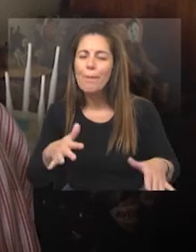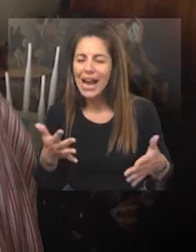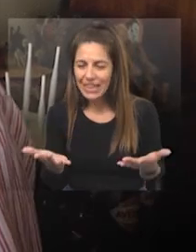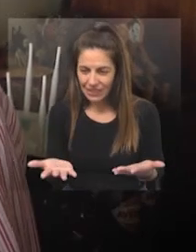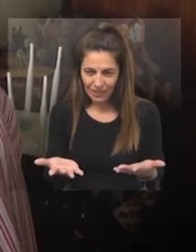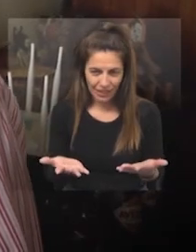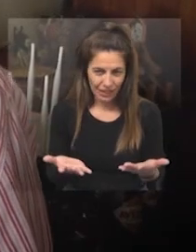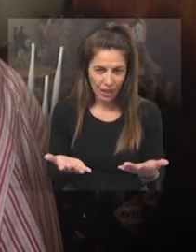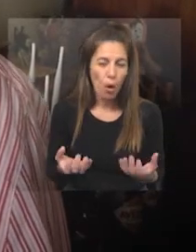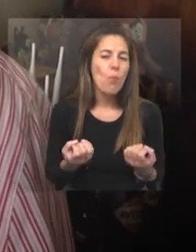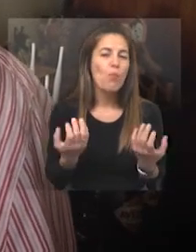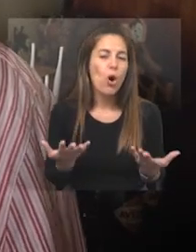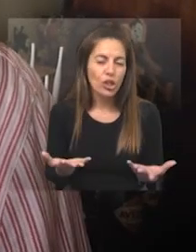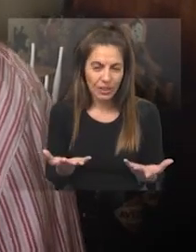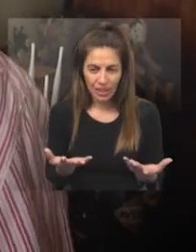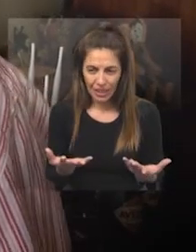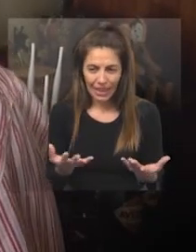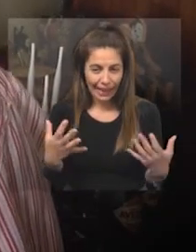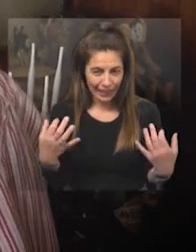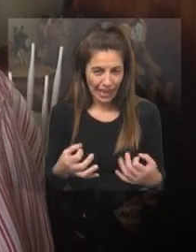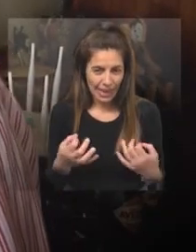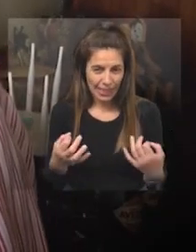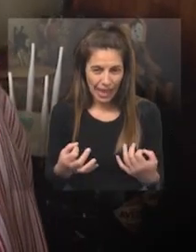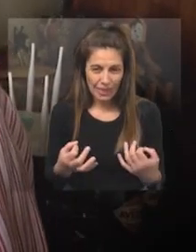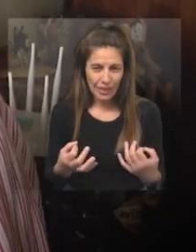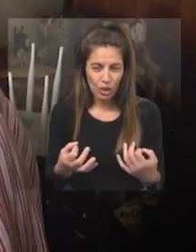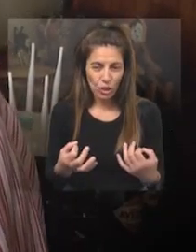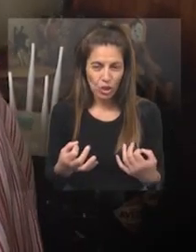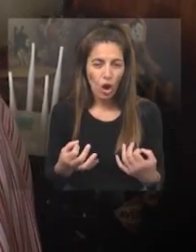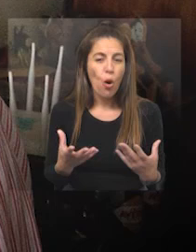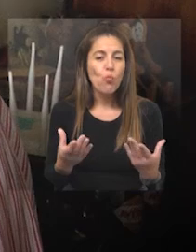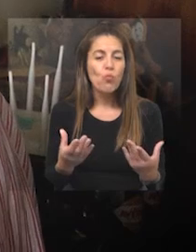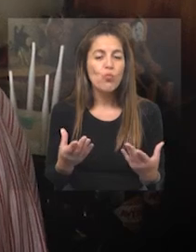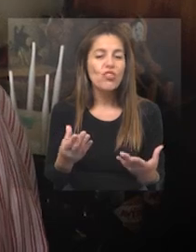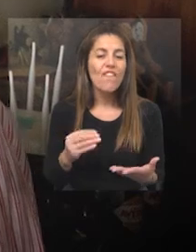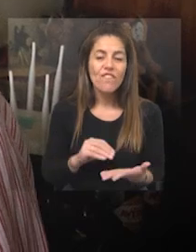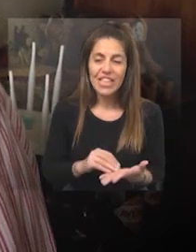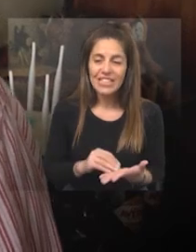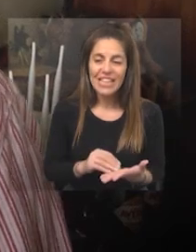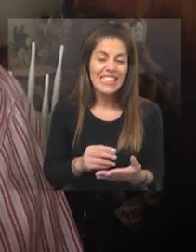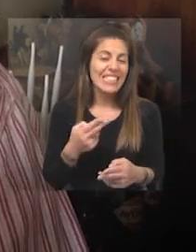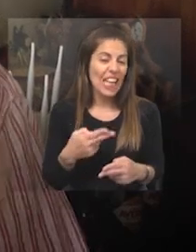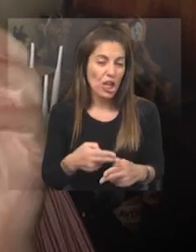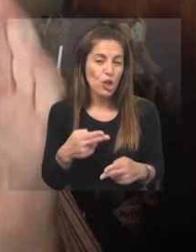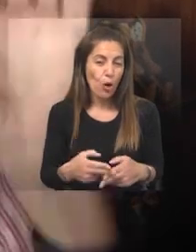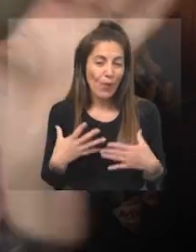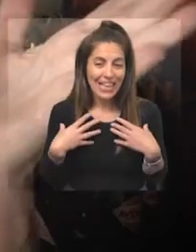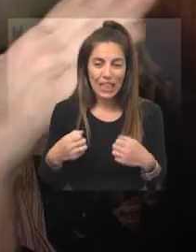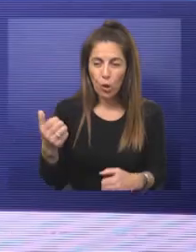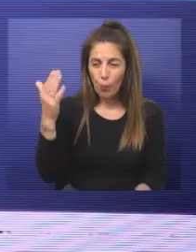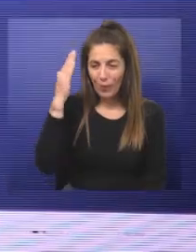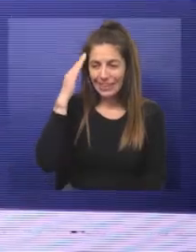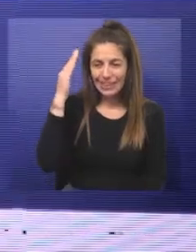está porque en realidad muchas veces se nombra a la Salud